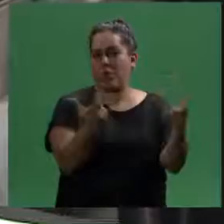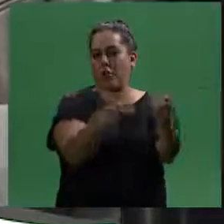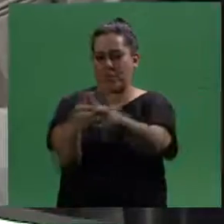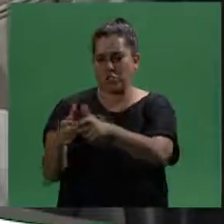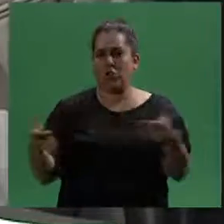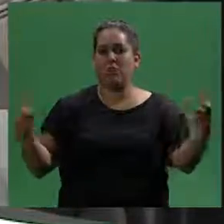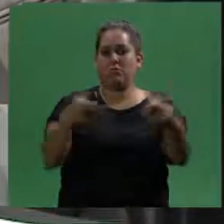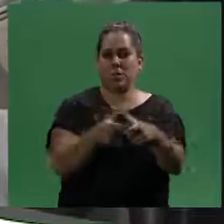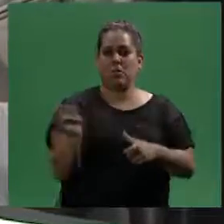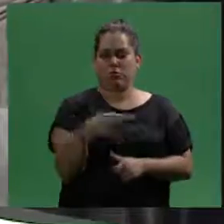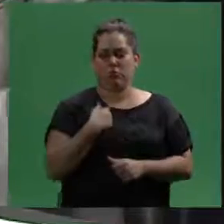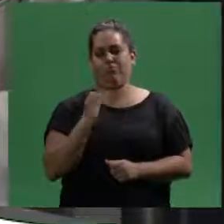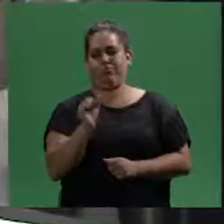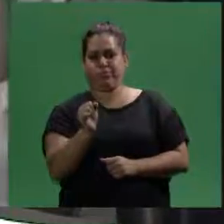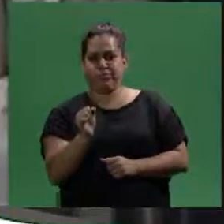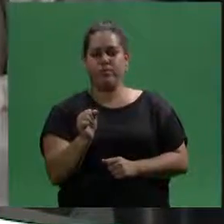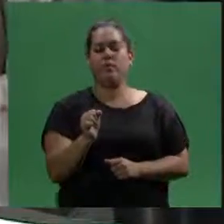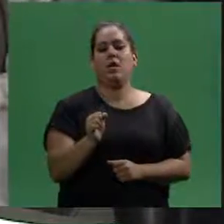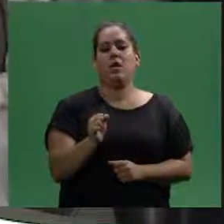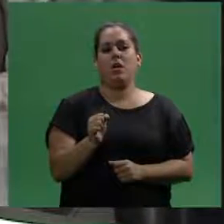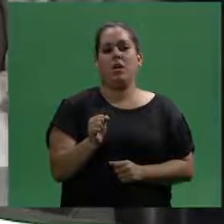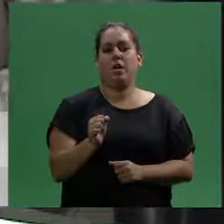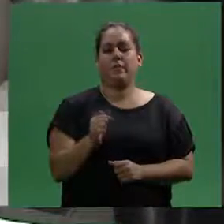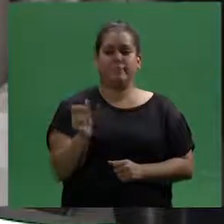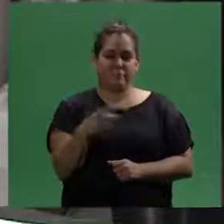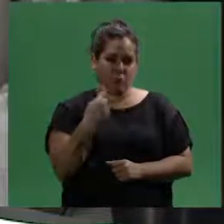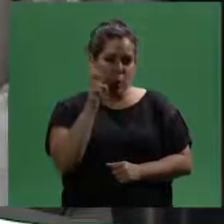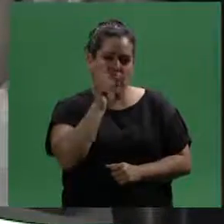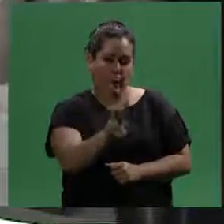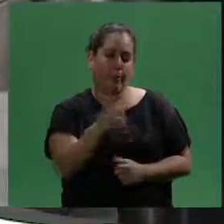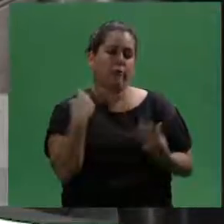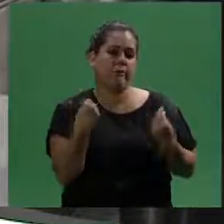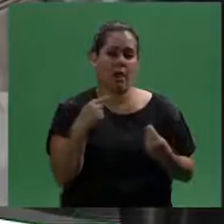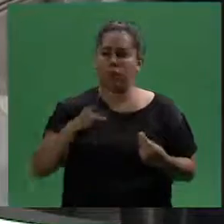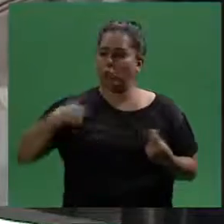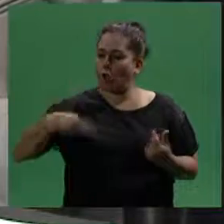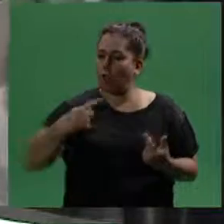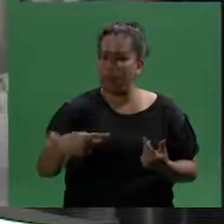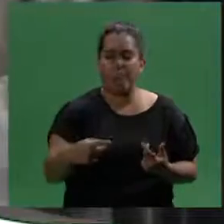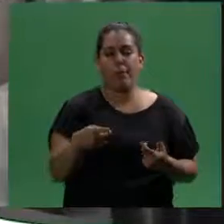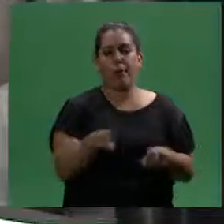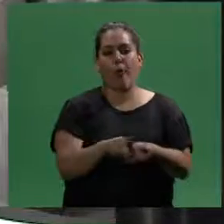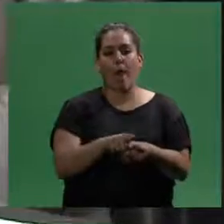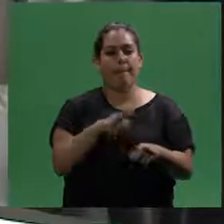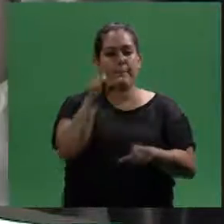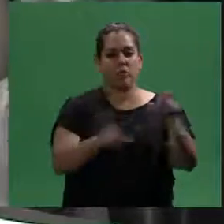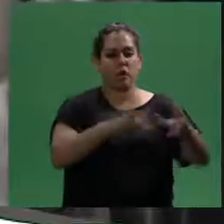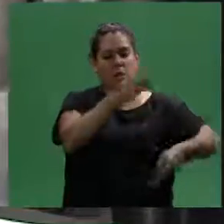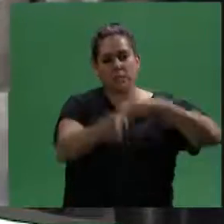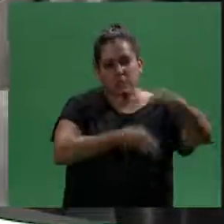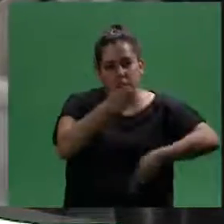vez aquellos que cubrimos cotidianamente el funcionamiento de las comisiones aquí en Diputados, vemos que frecuentemente